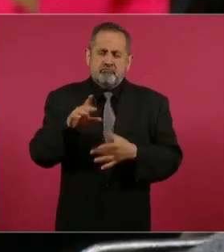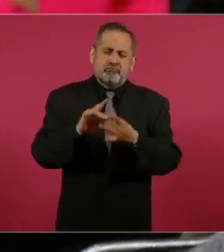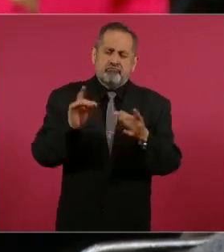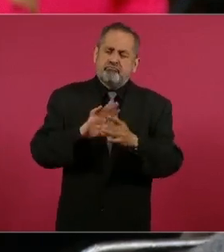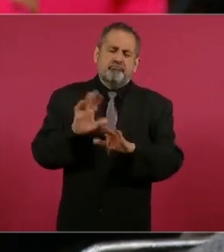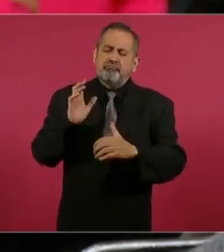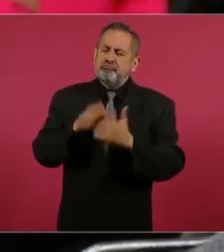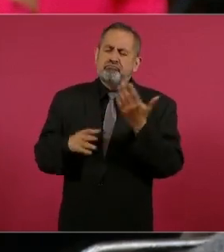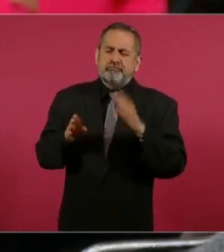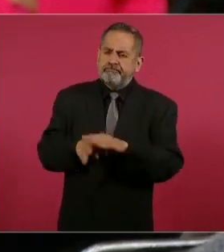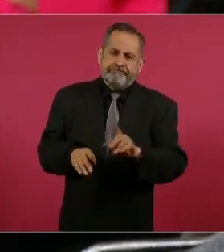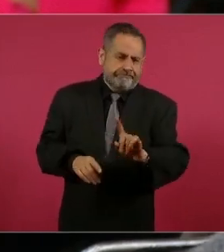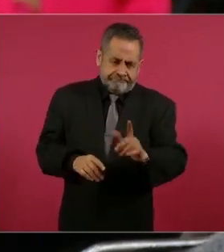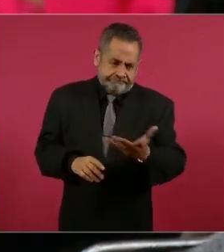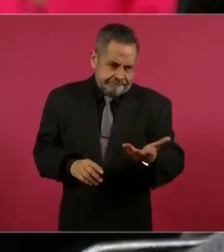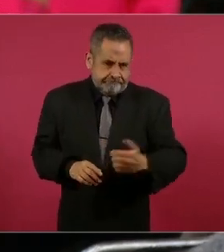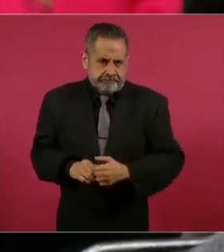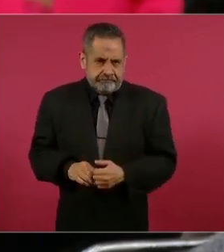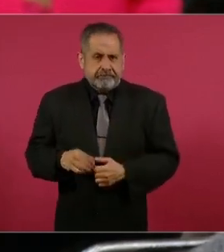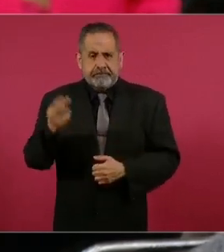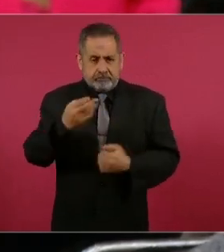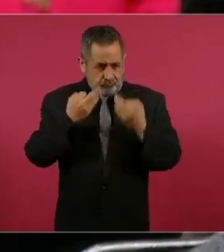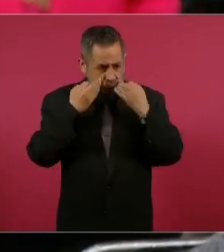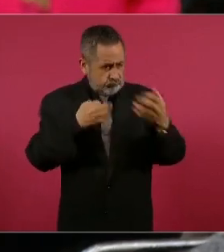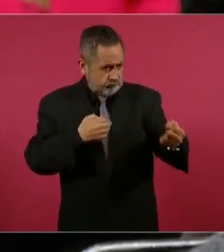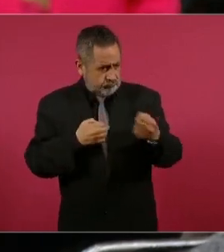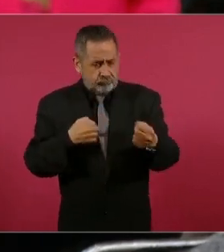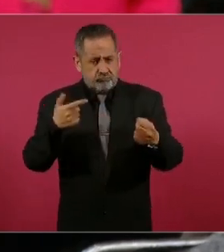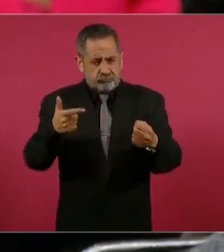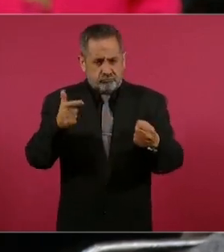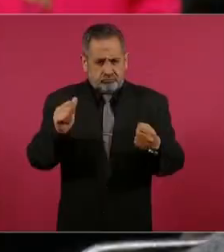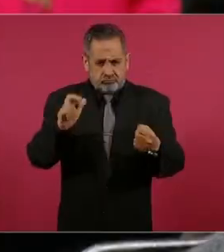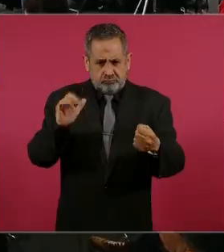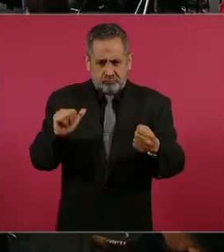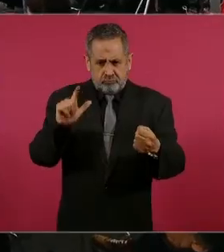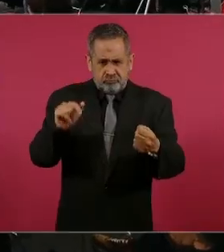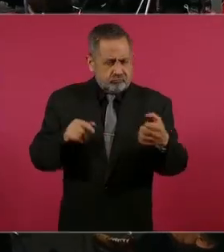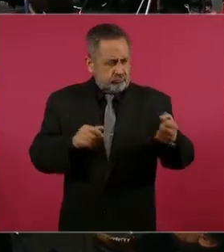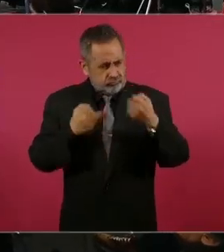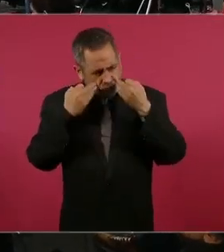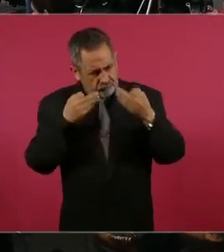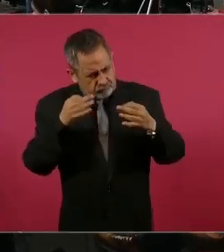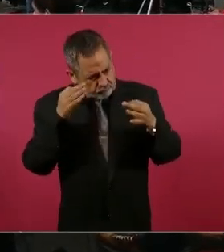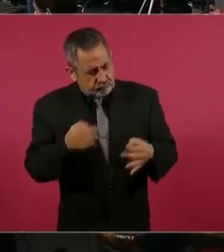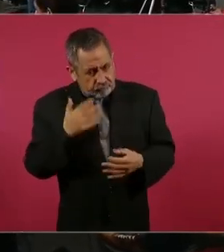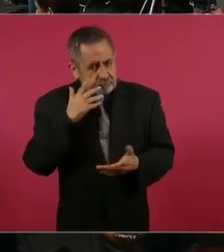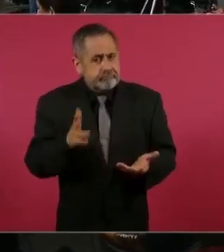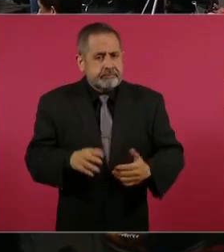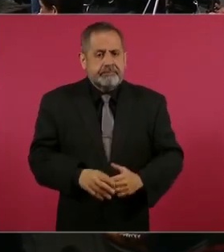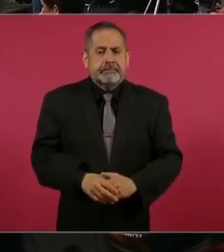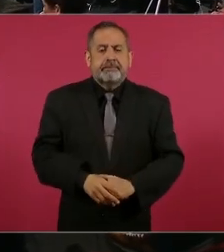explicación. ¿Es necesario contar con el testimonio de García Luna? Eso lo tiene que